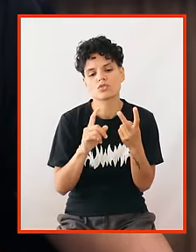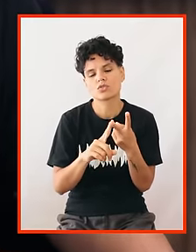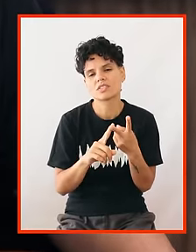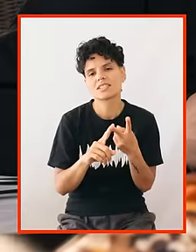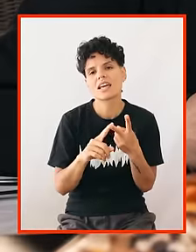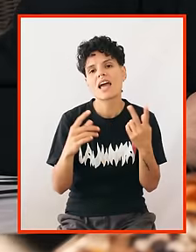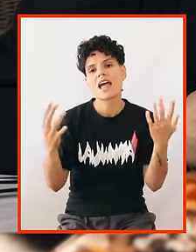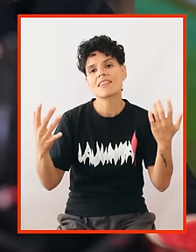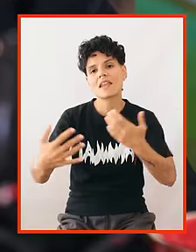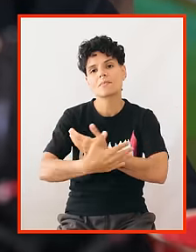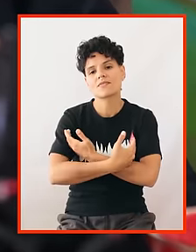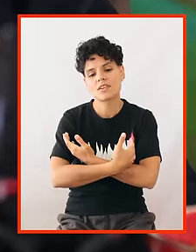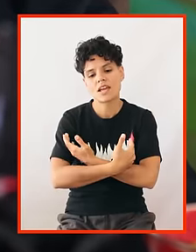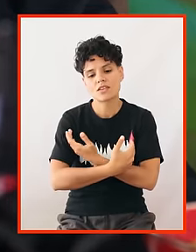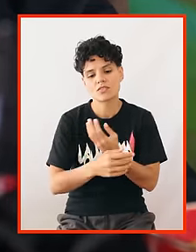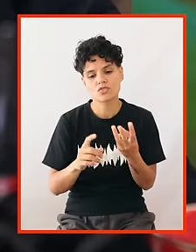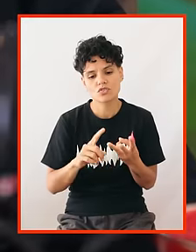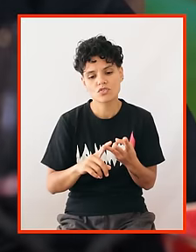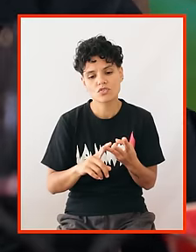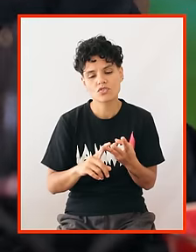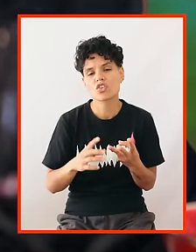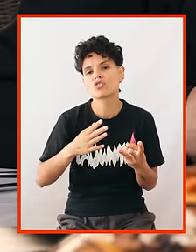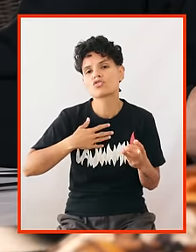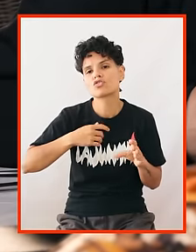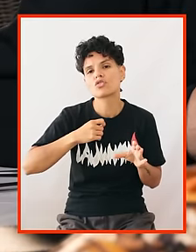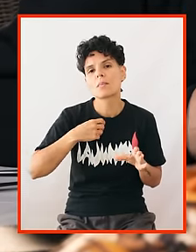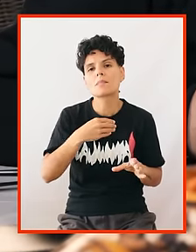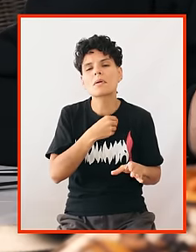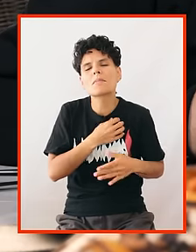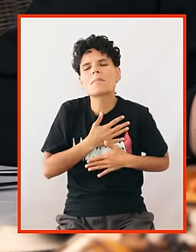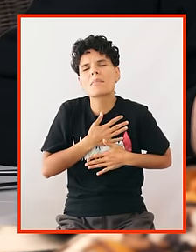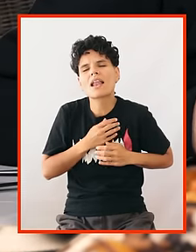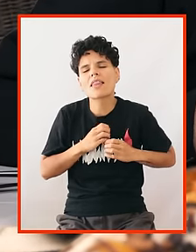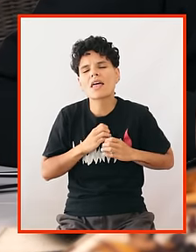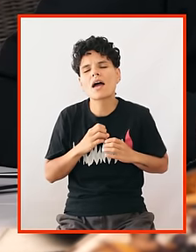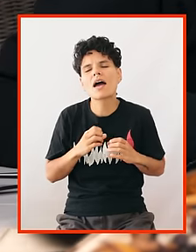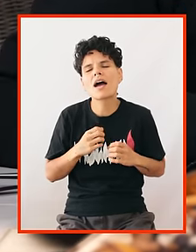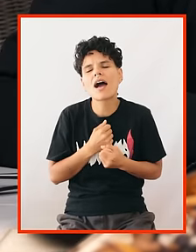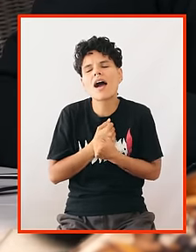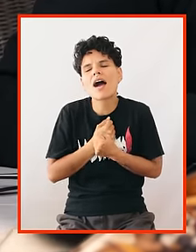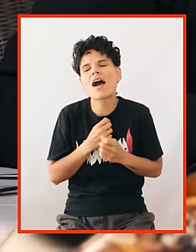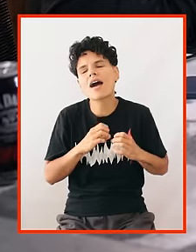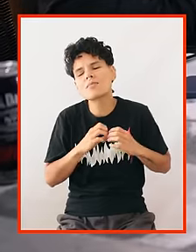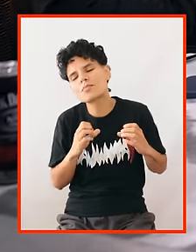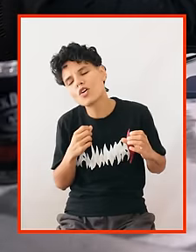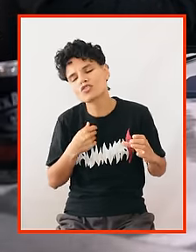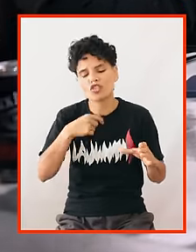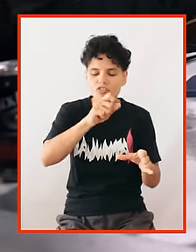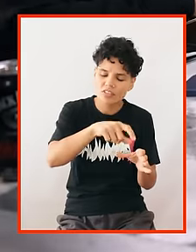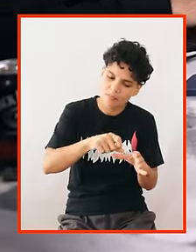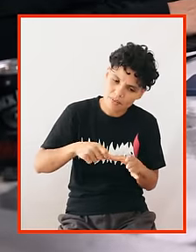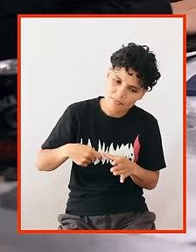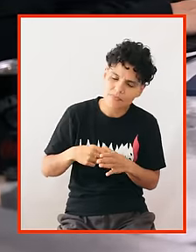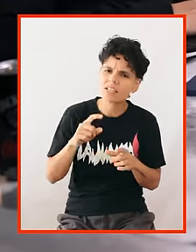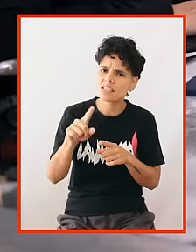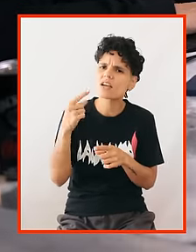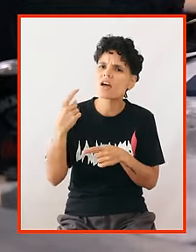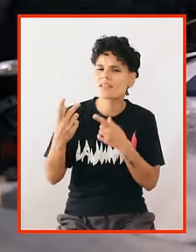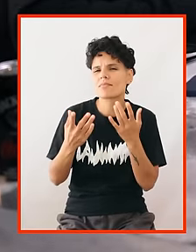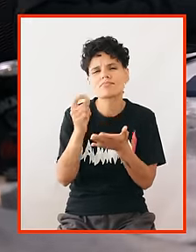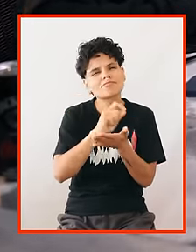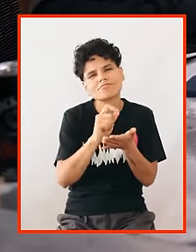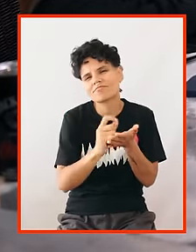brazos. Entre mis brazos, a ti. Yo sembré mi espera de amor en tu jardín. ¿Te inventó su canción favorita distinta? Sí, era muy olvidable.